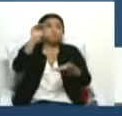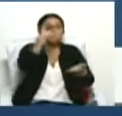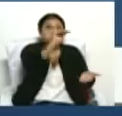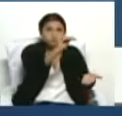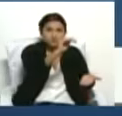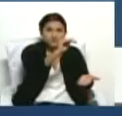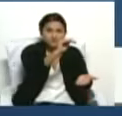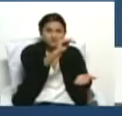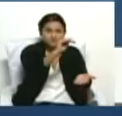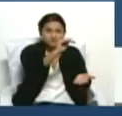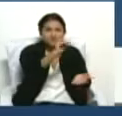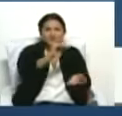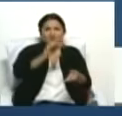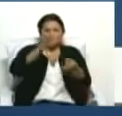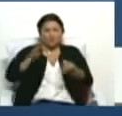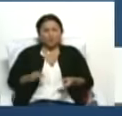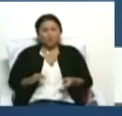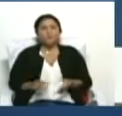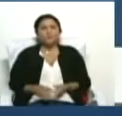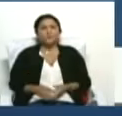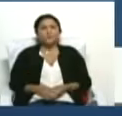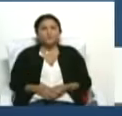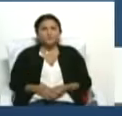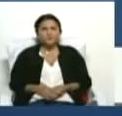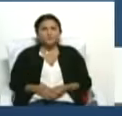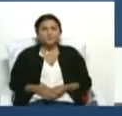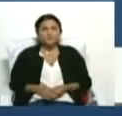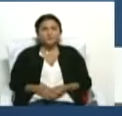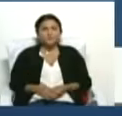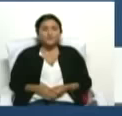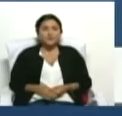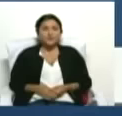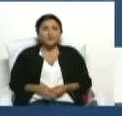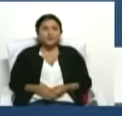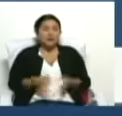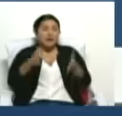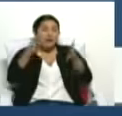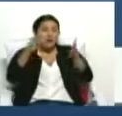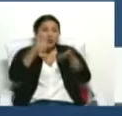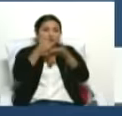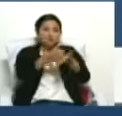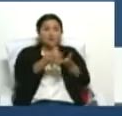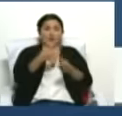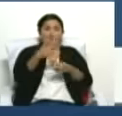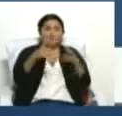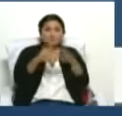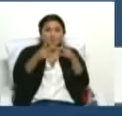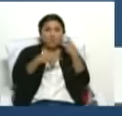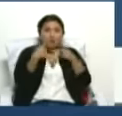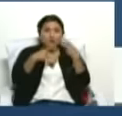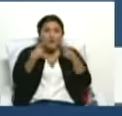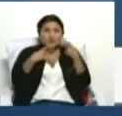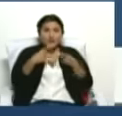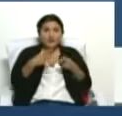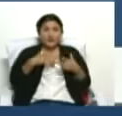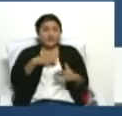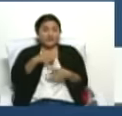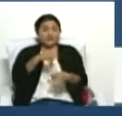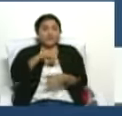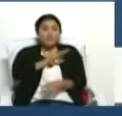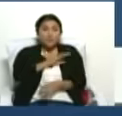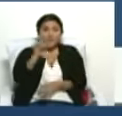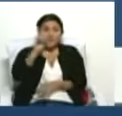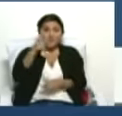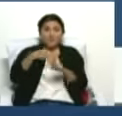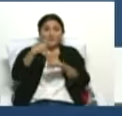es el doble o el triple. En su manual de asistencia a partidos políticos, en el apartado apoyo a los intereses nacionales de